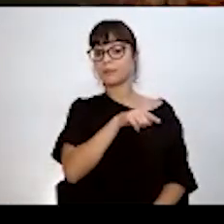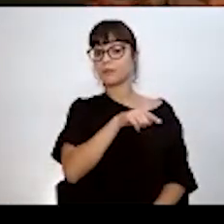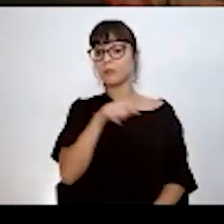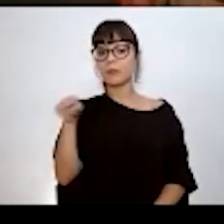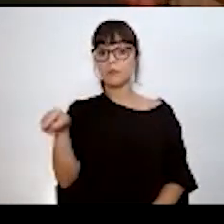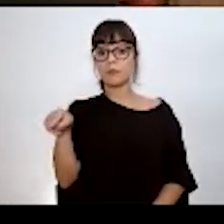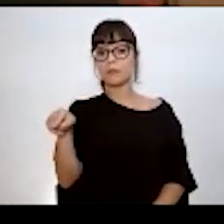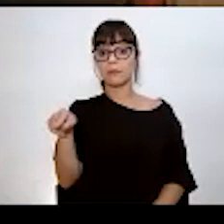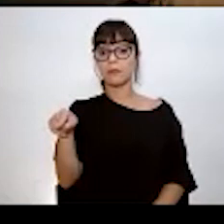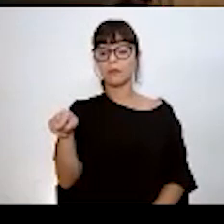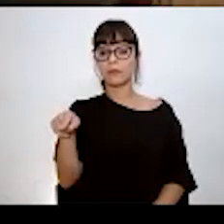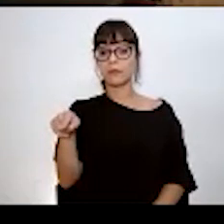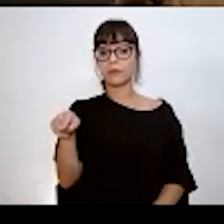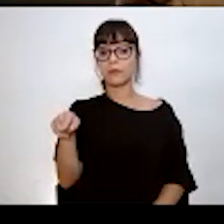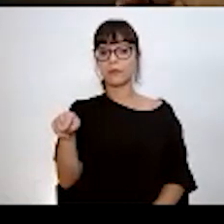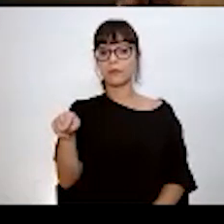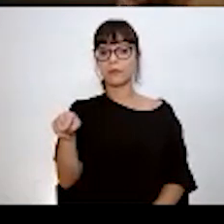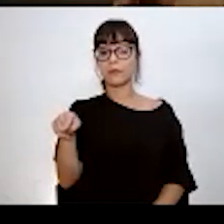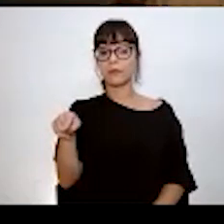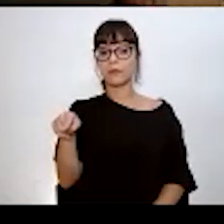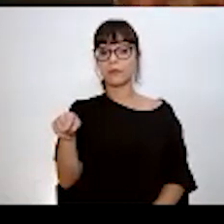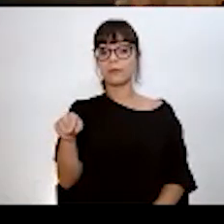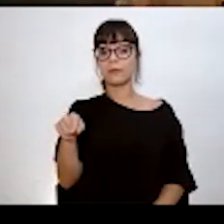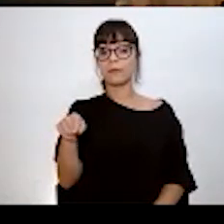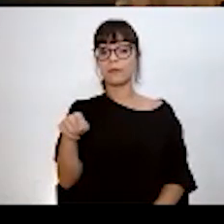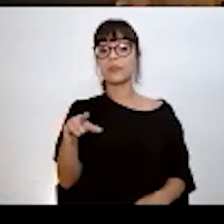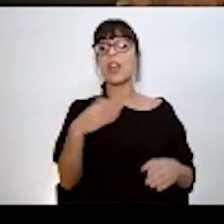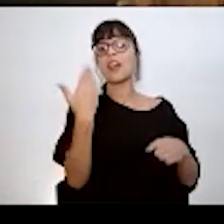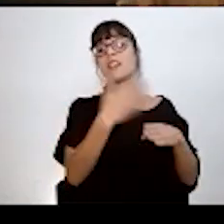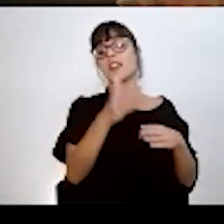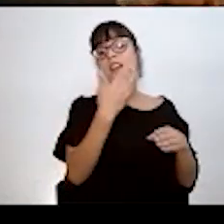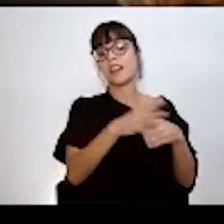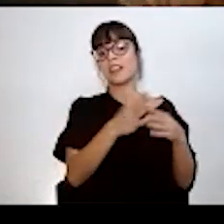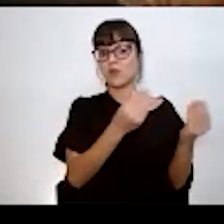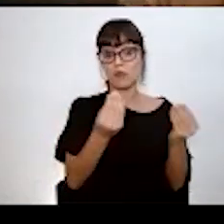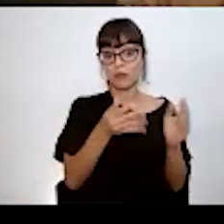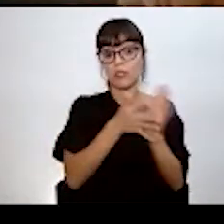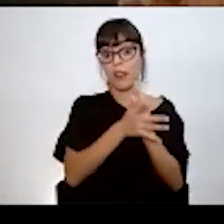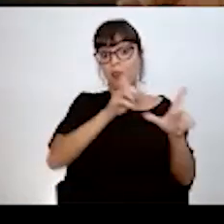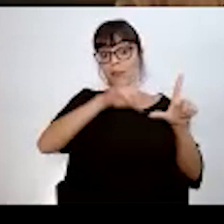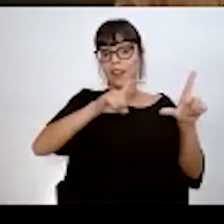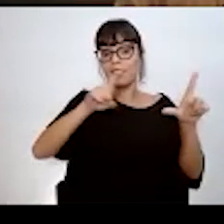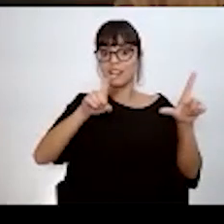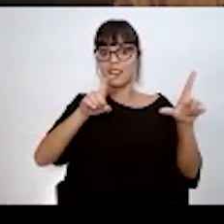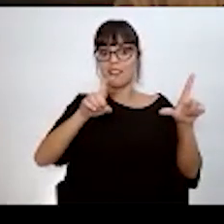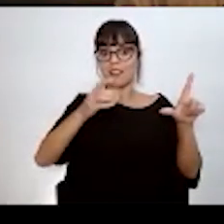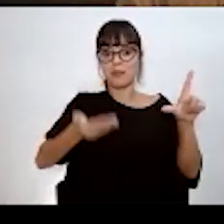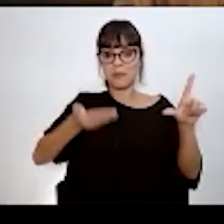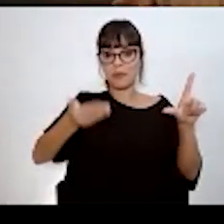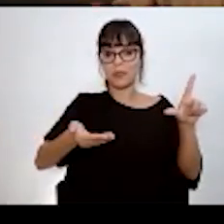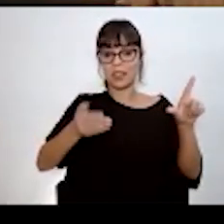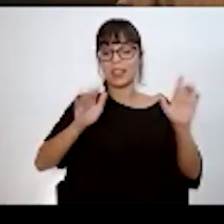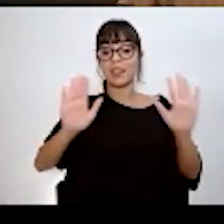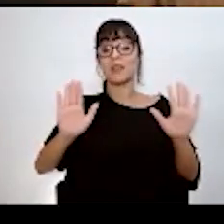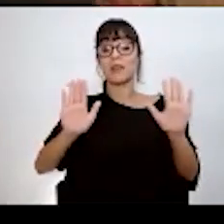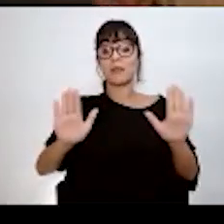tanto, constituye un conjunto de datos que tienen mucho peso en cualquier proceso estadístico. Existen fórmulas en el análisis